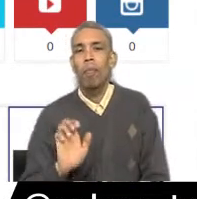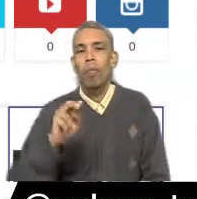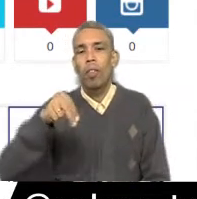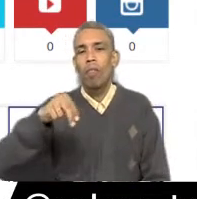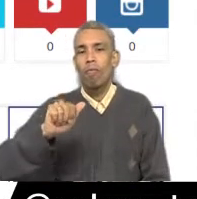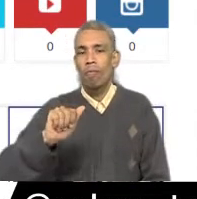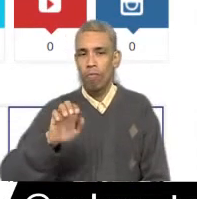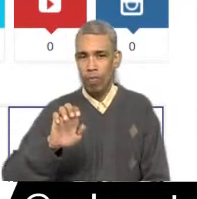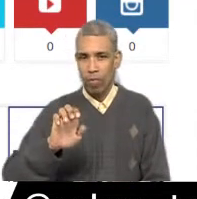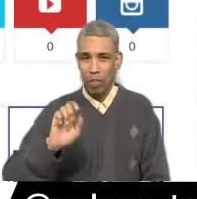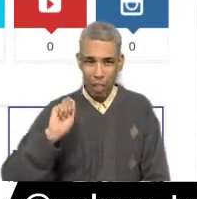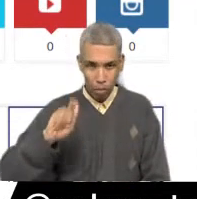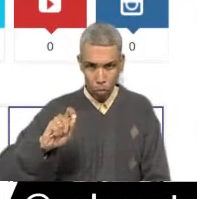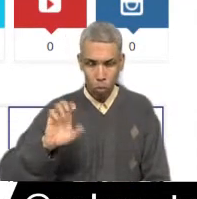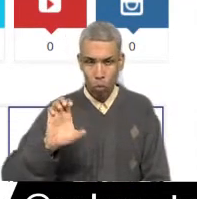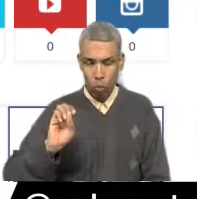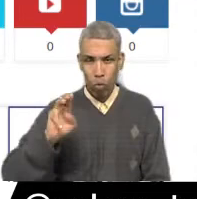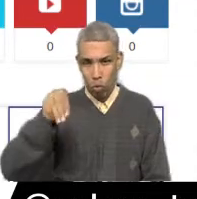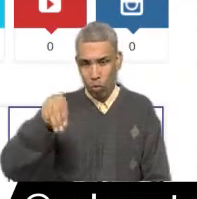página de internet